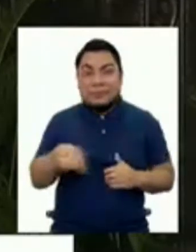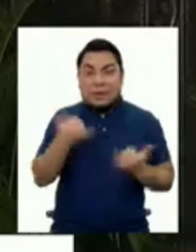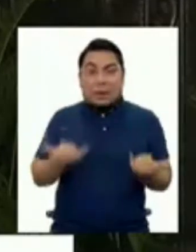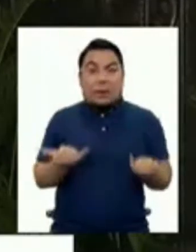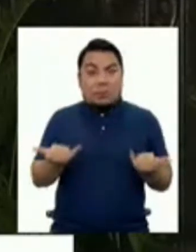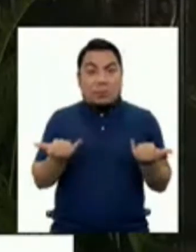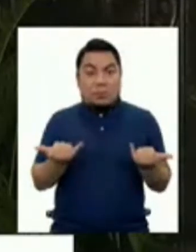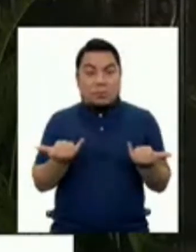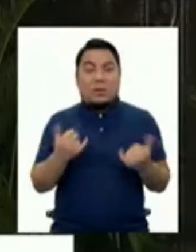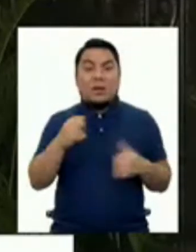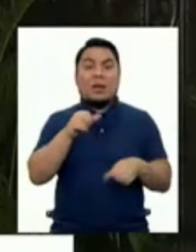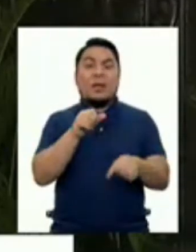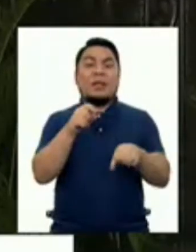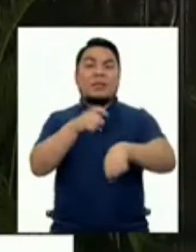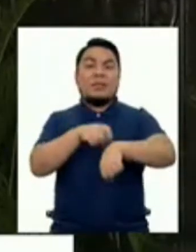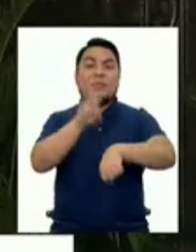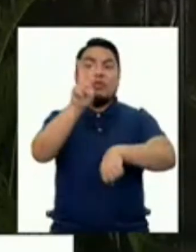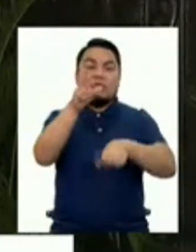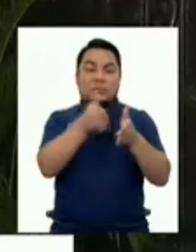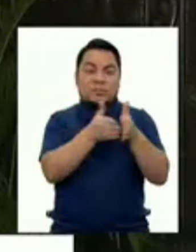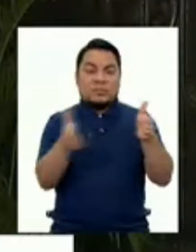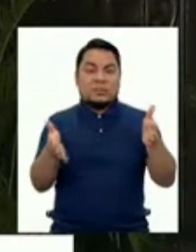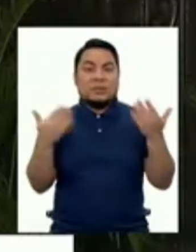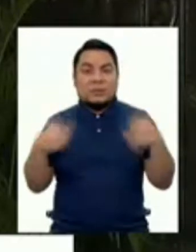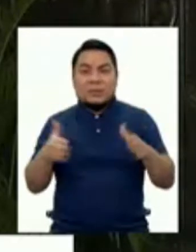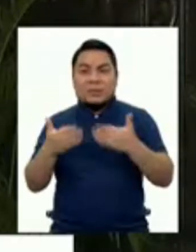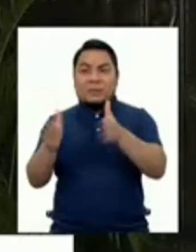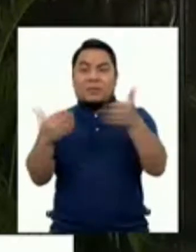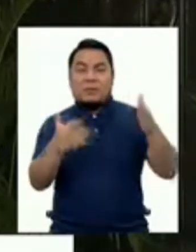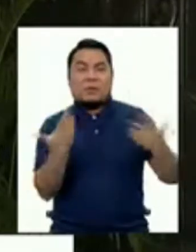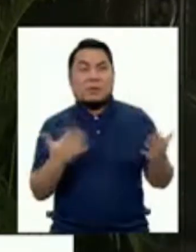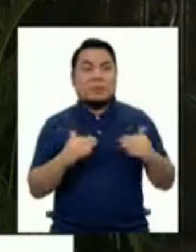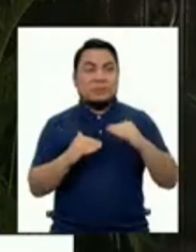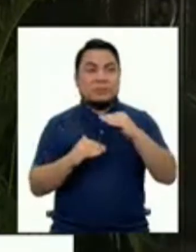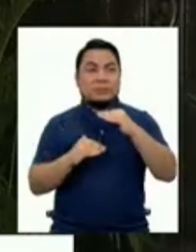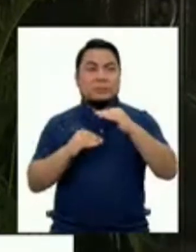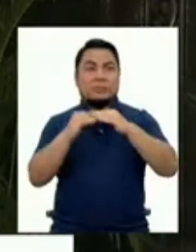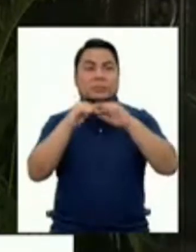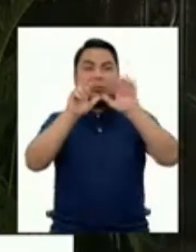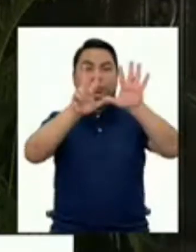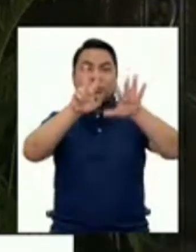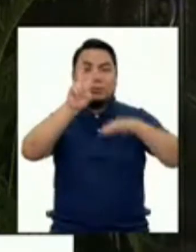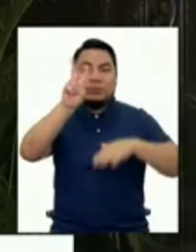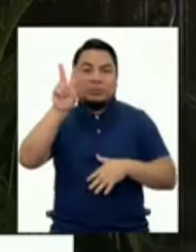2, ya estamos tendientes a llegar al 82%.